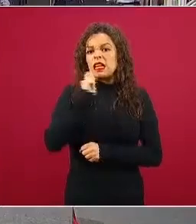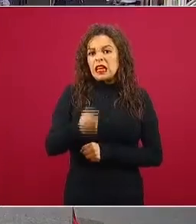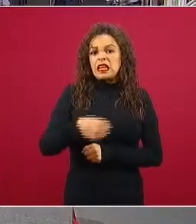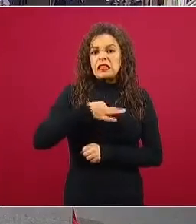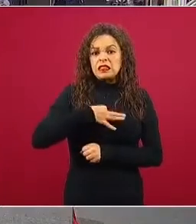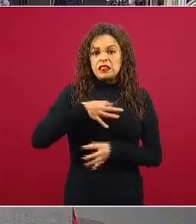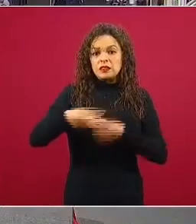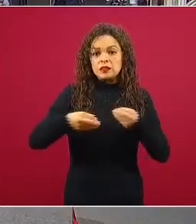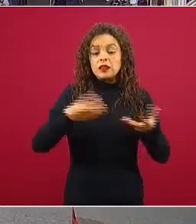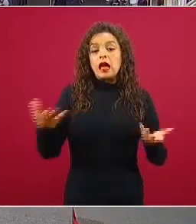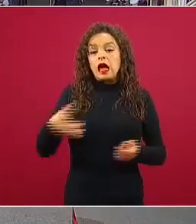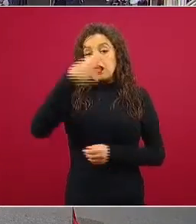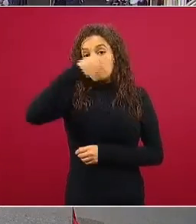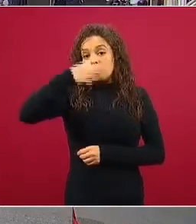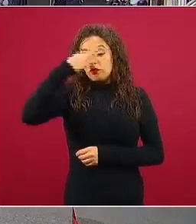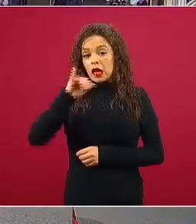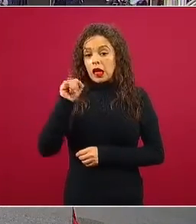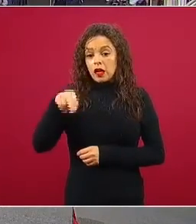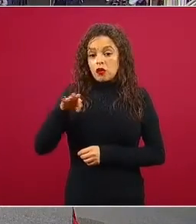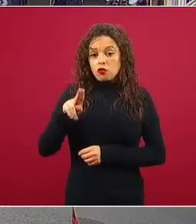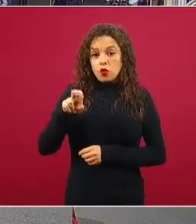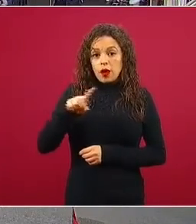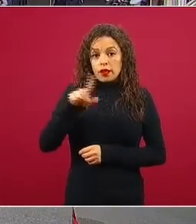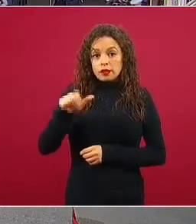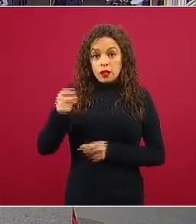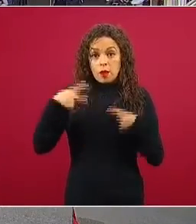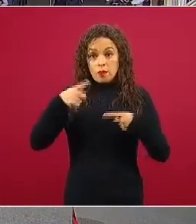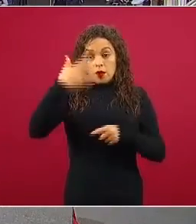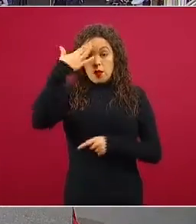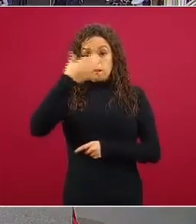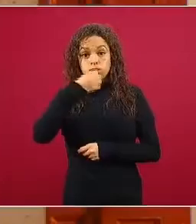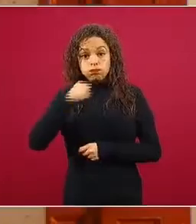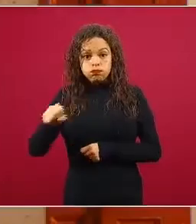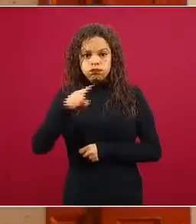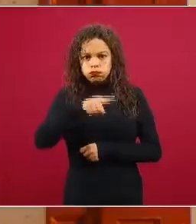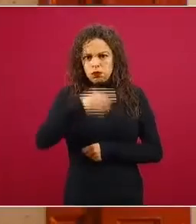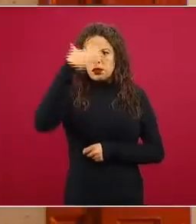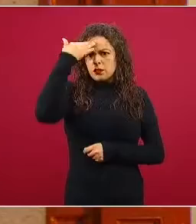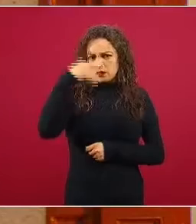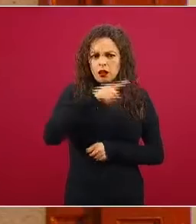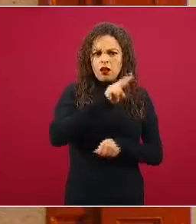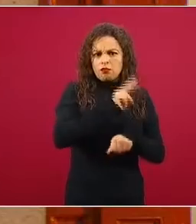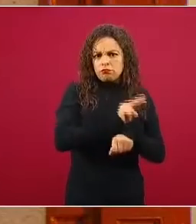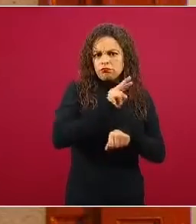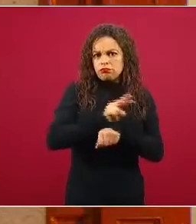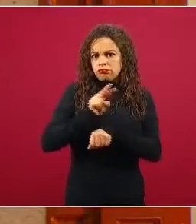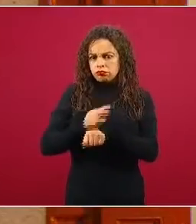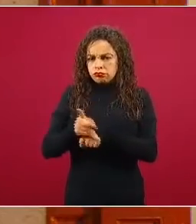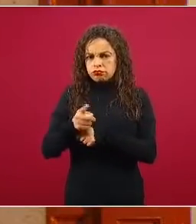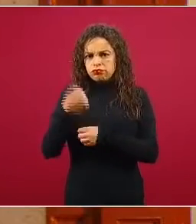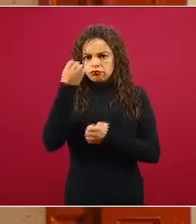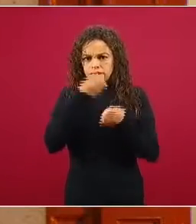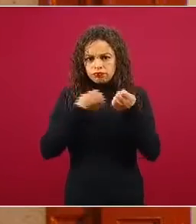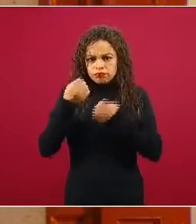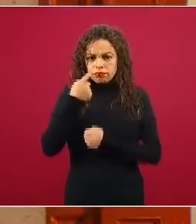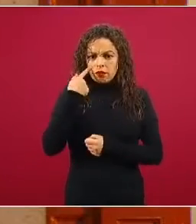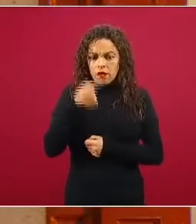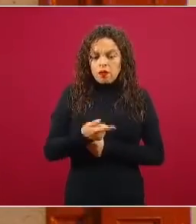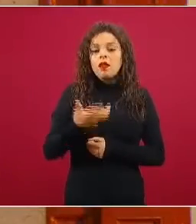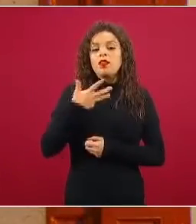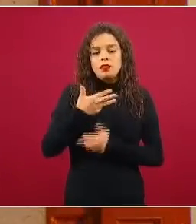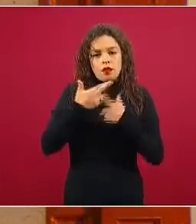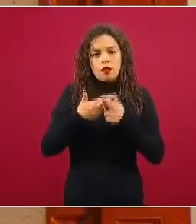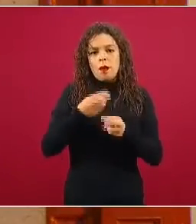altamente capacitadas, especializadas y que cuentan con todas las herramientas y los insumos para poder llevar a